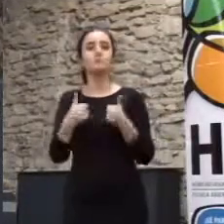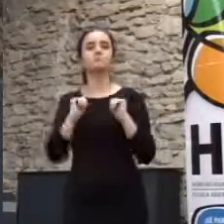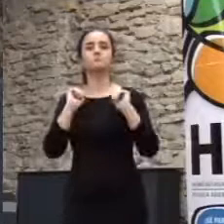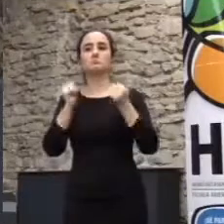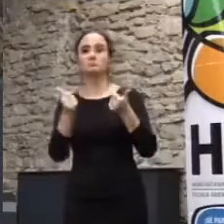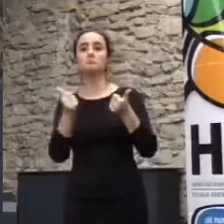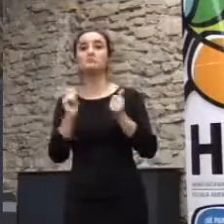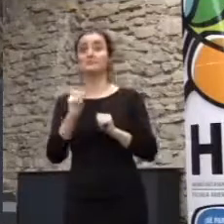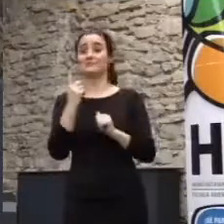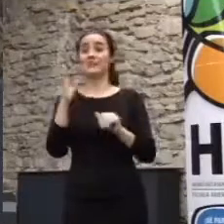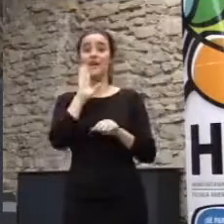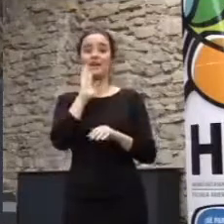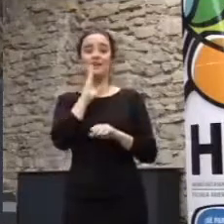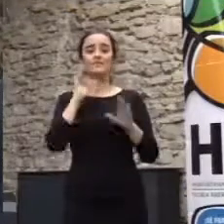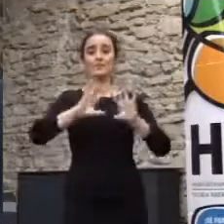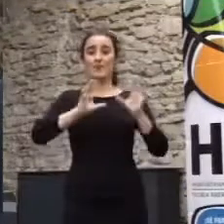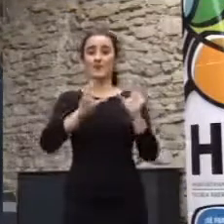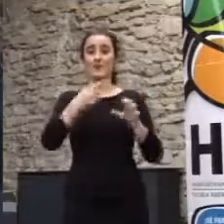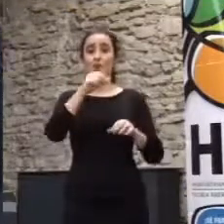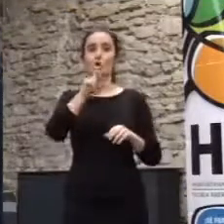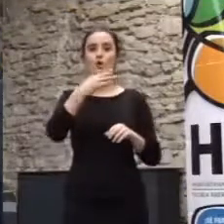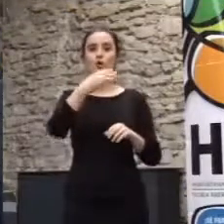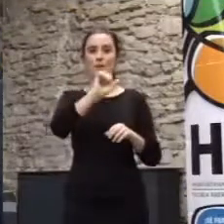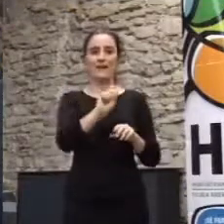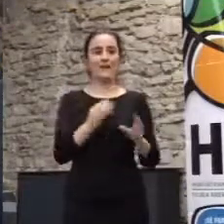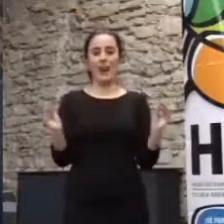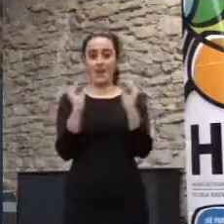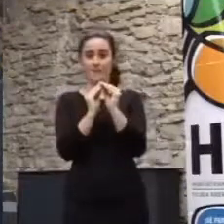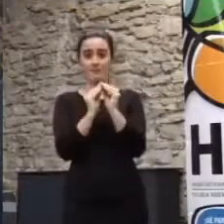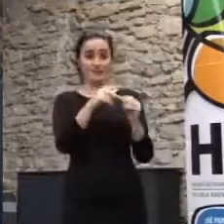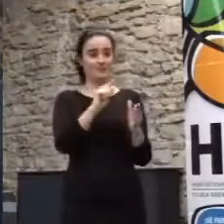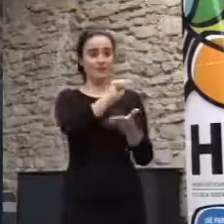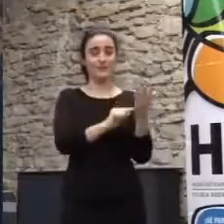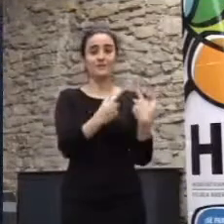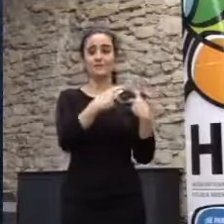compatibilizándolo con el trabajo ese que tenía en Radio Gorbea, luego cuando se me acabó el contrato allí, pues ya